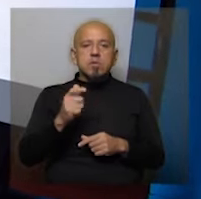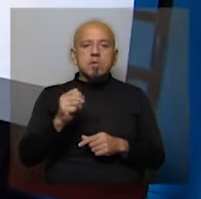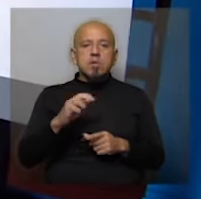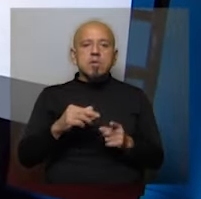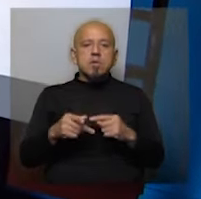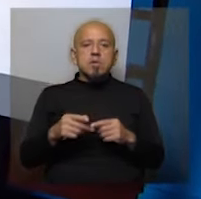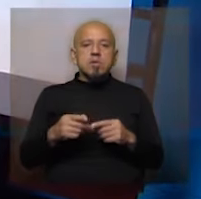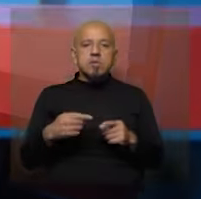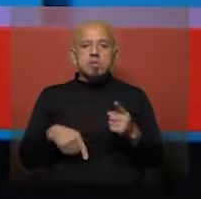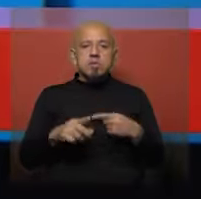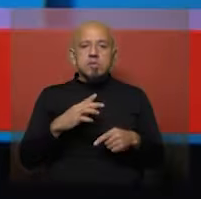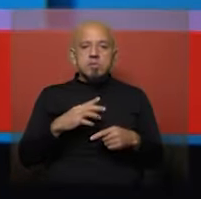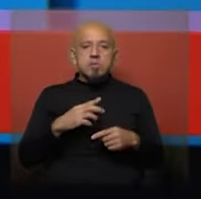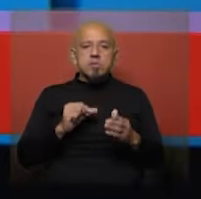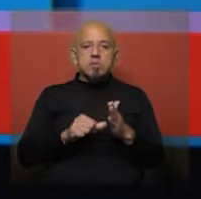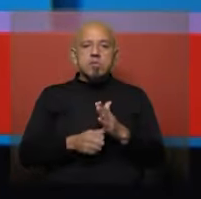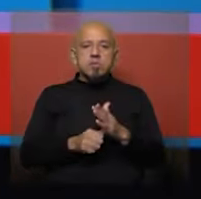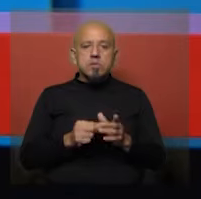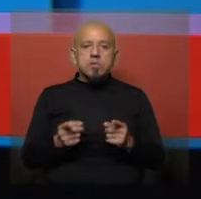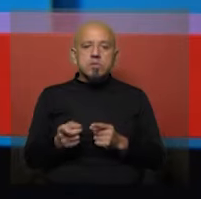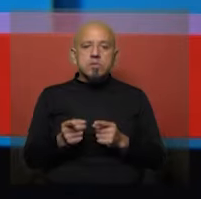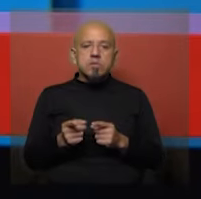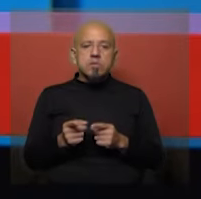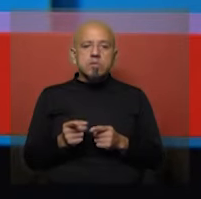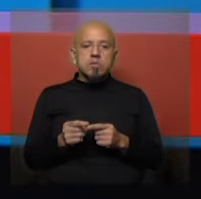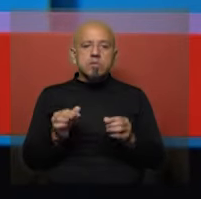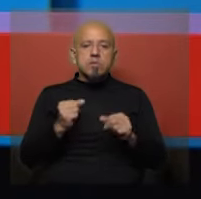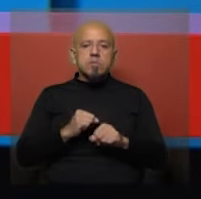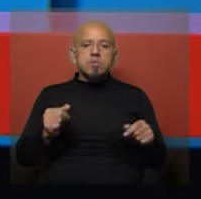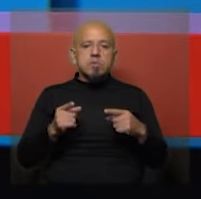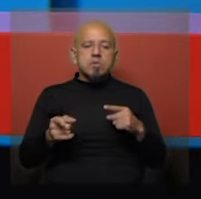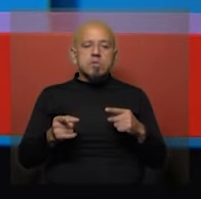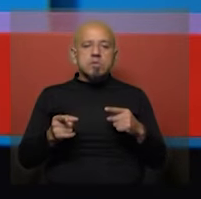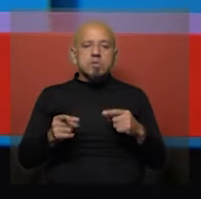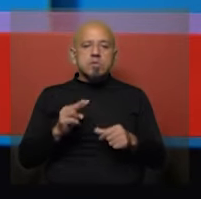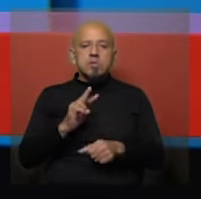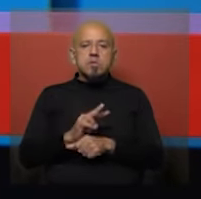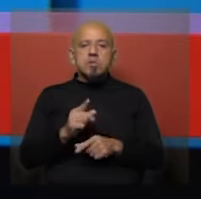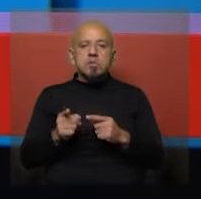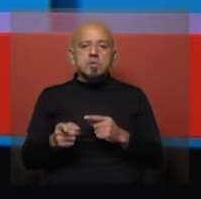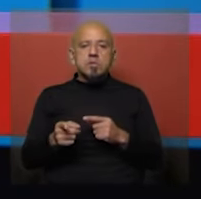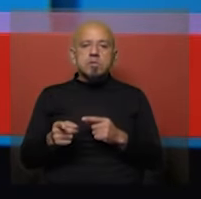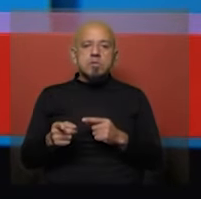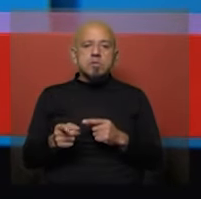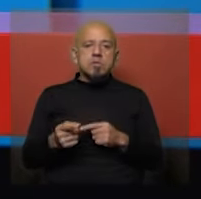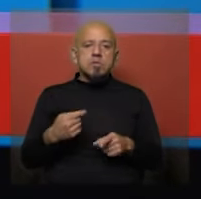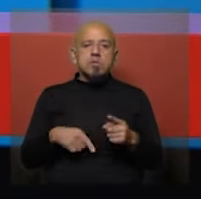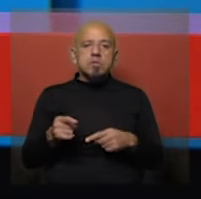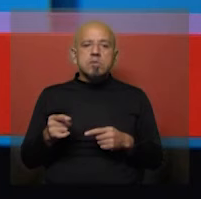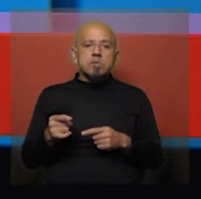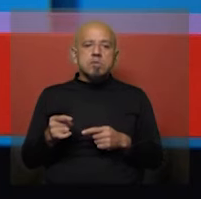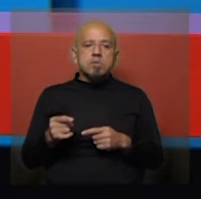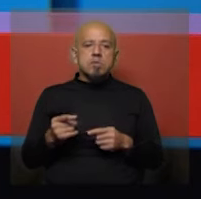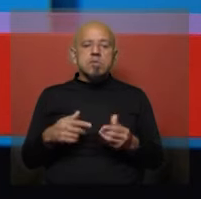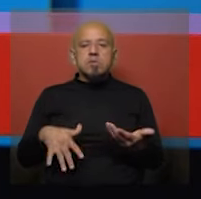una tenencia y pensión provisoria también podría suspender las visitas si lo considera o si lo amerita este la